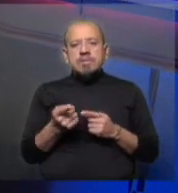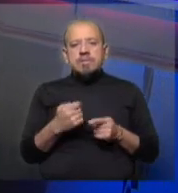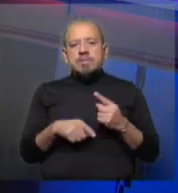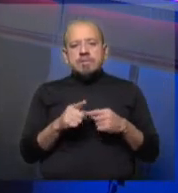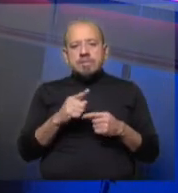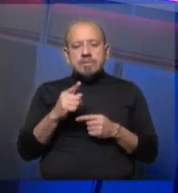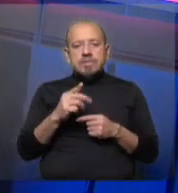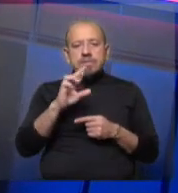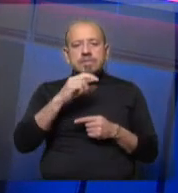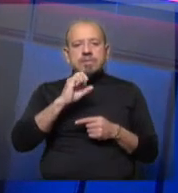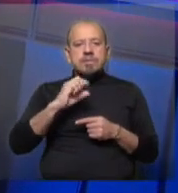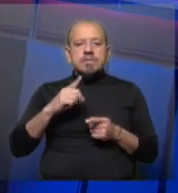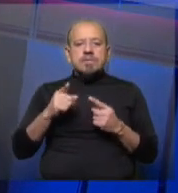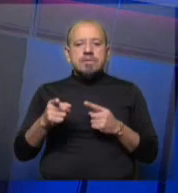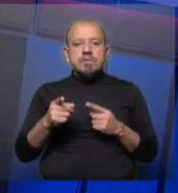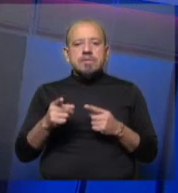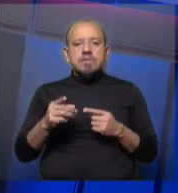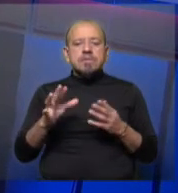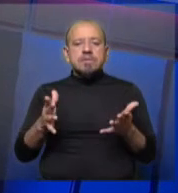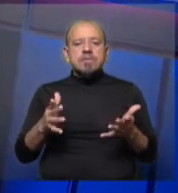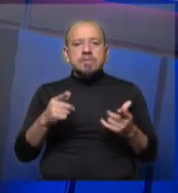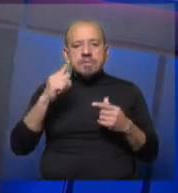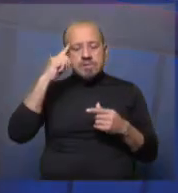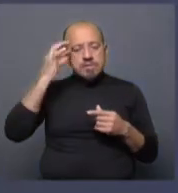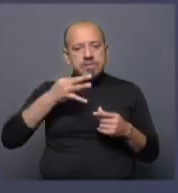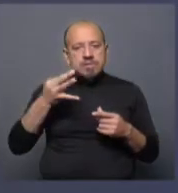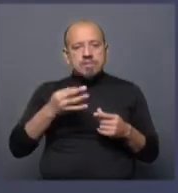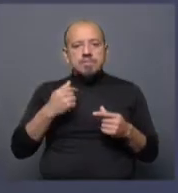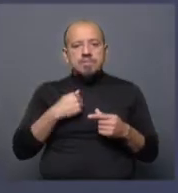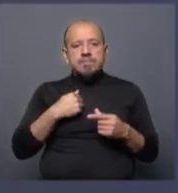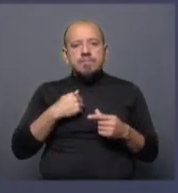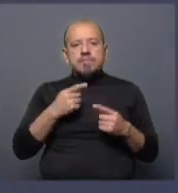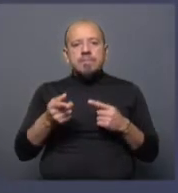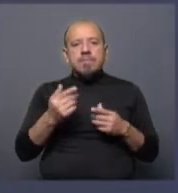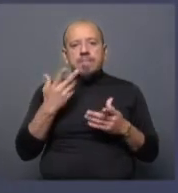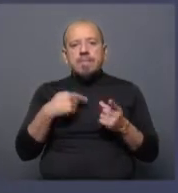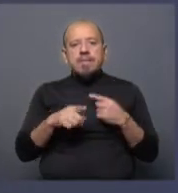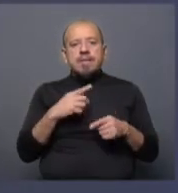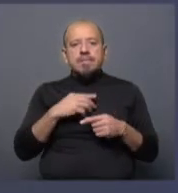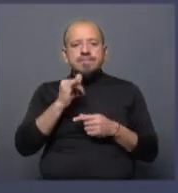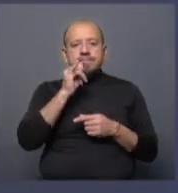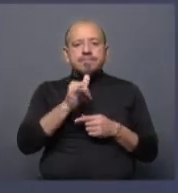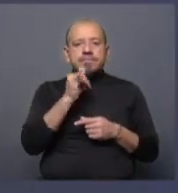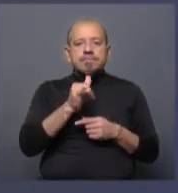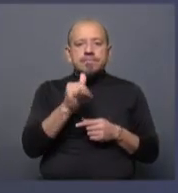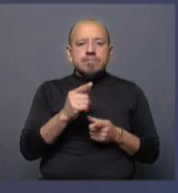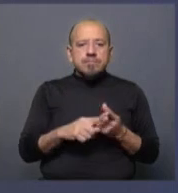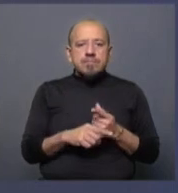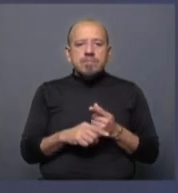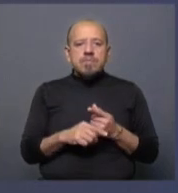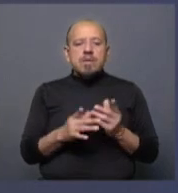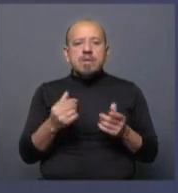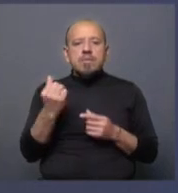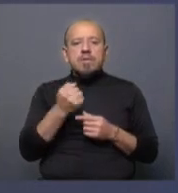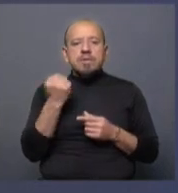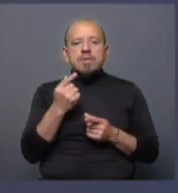real y bueno el tema de los crímenes es algo que realmente me apasiona me me gusta cuando está bien contado y cuando tiene un fin me parece